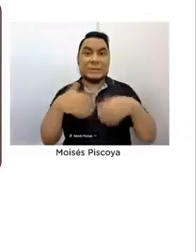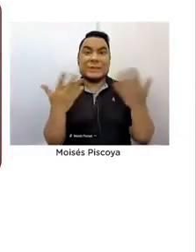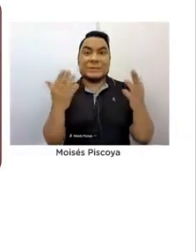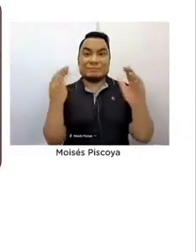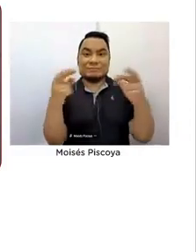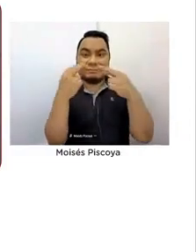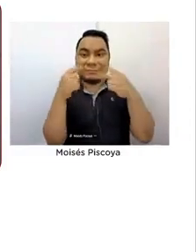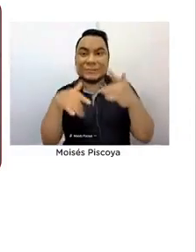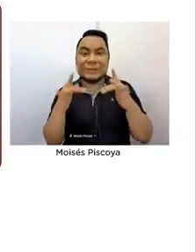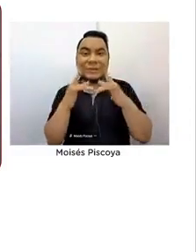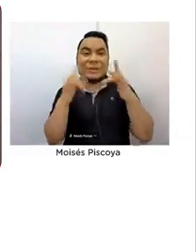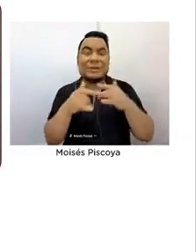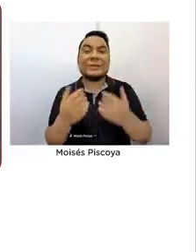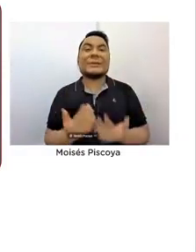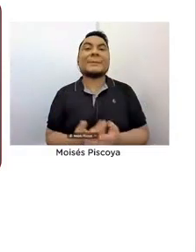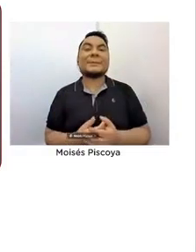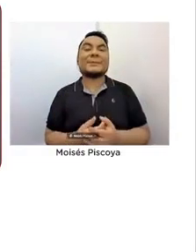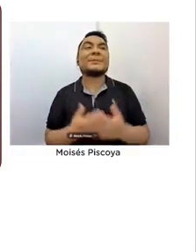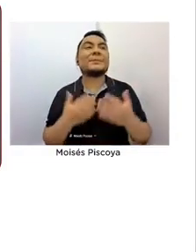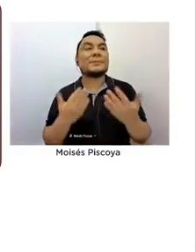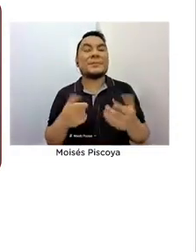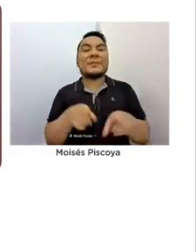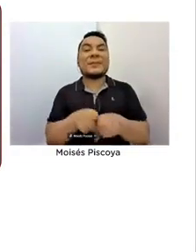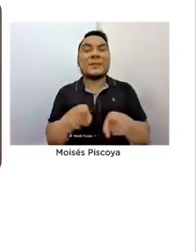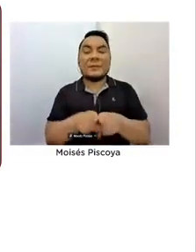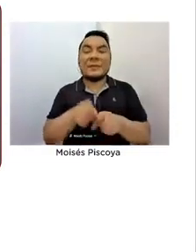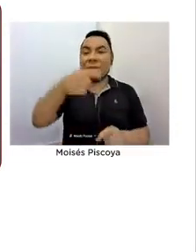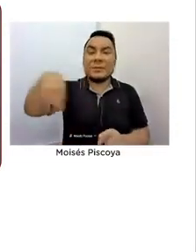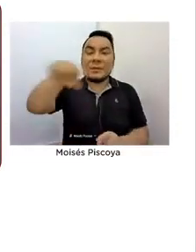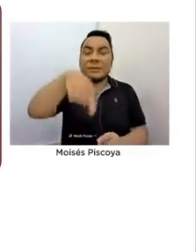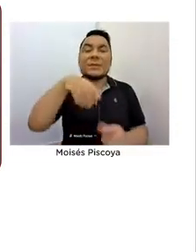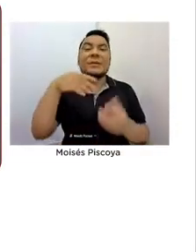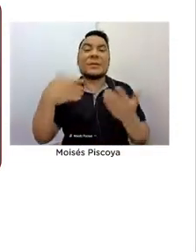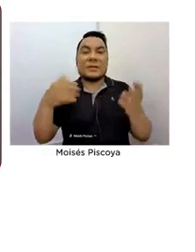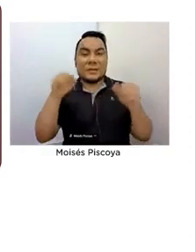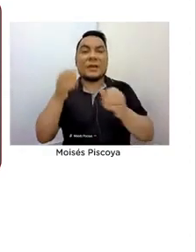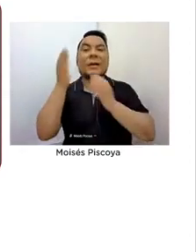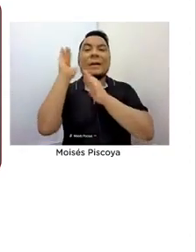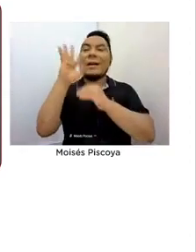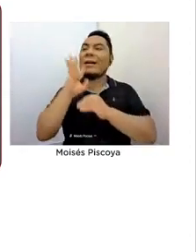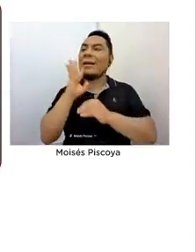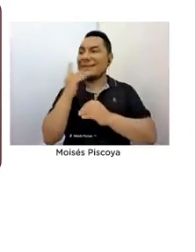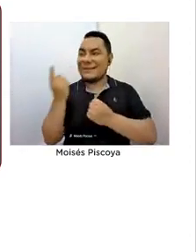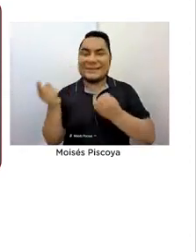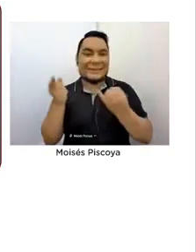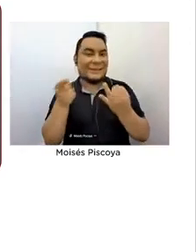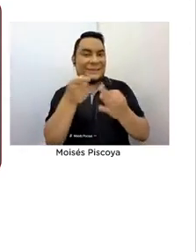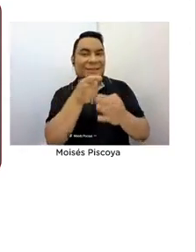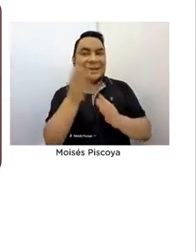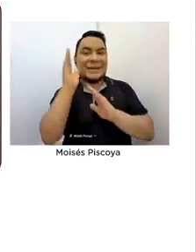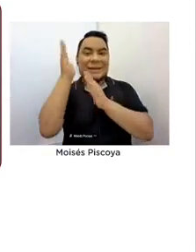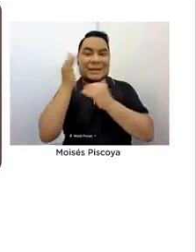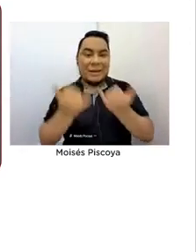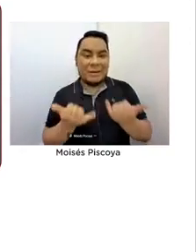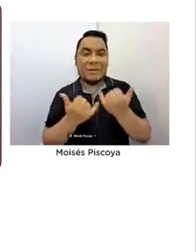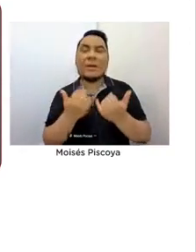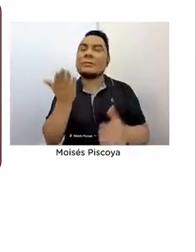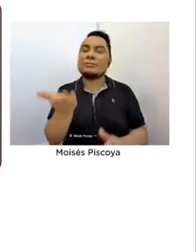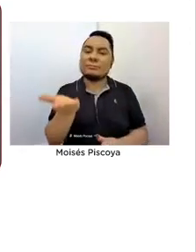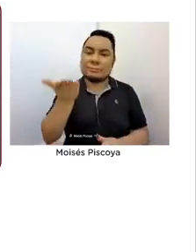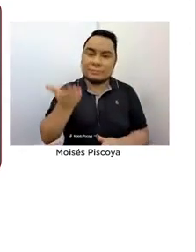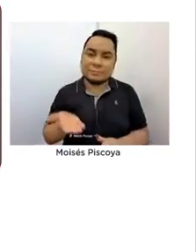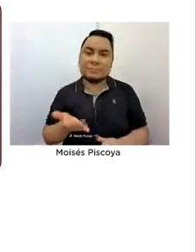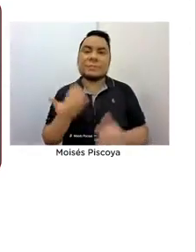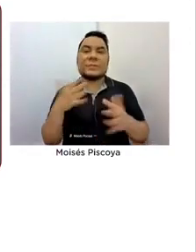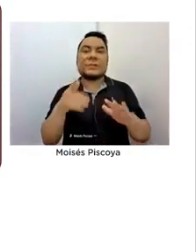son parte de esta transmisión, incluyendo a todos los que van a exponer y nos acompañan en este momento, les invito a